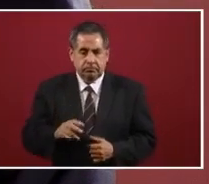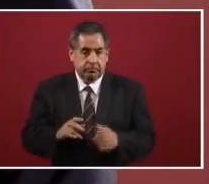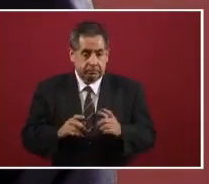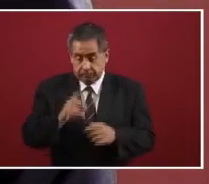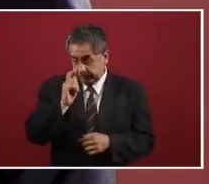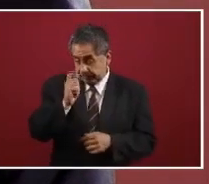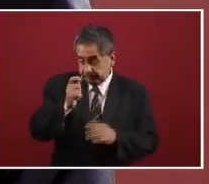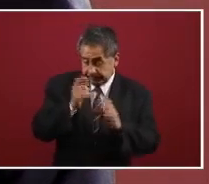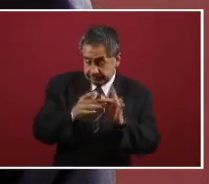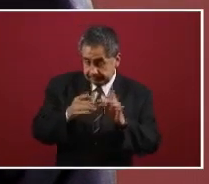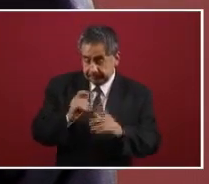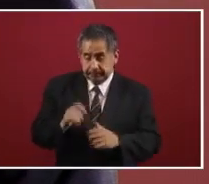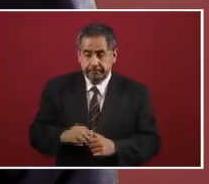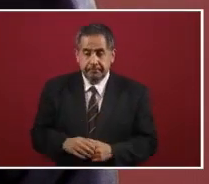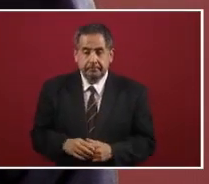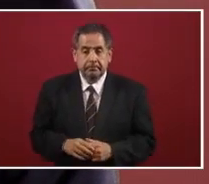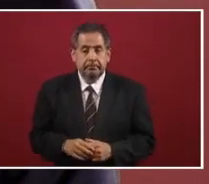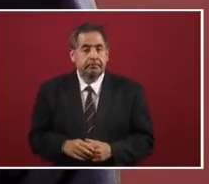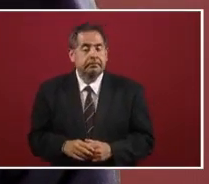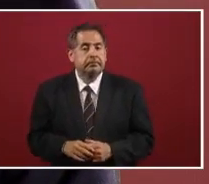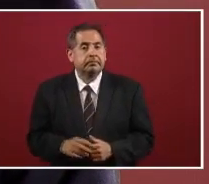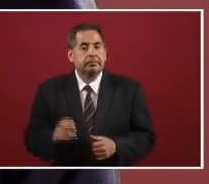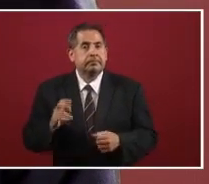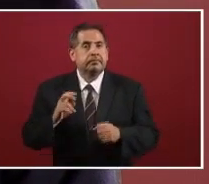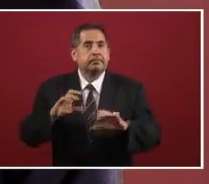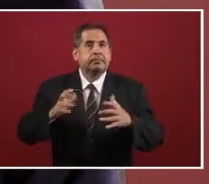inclusive en